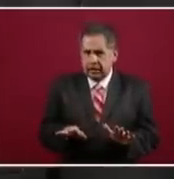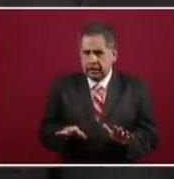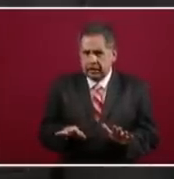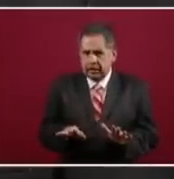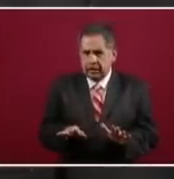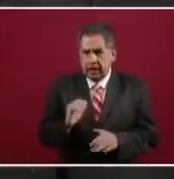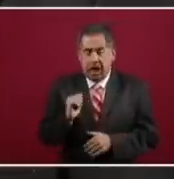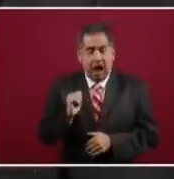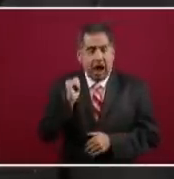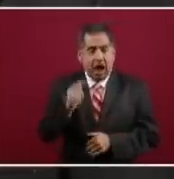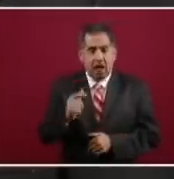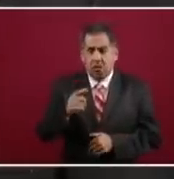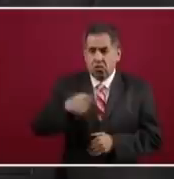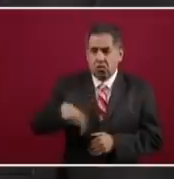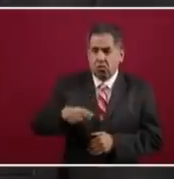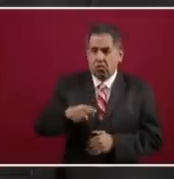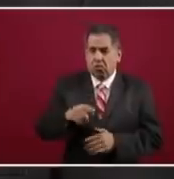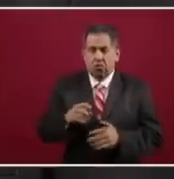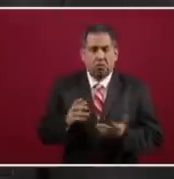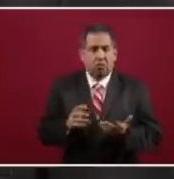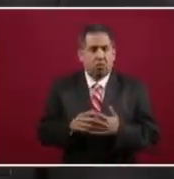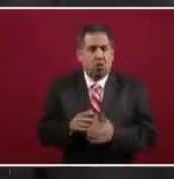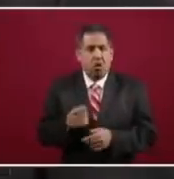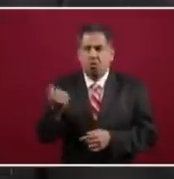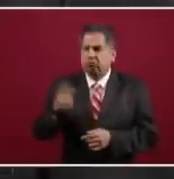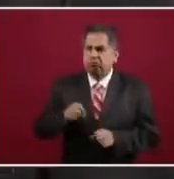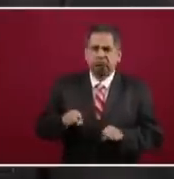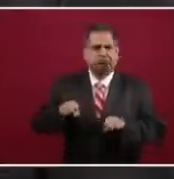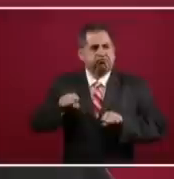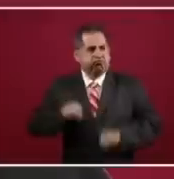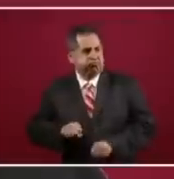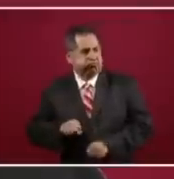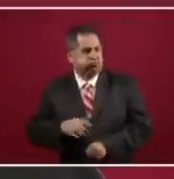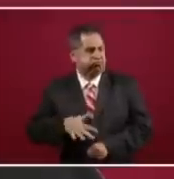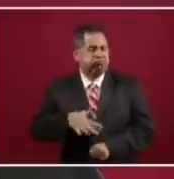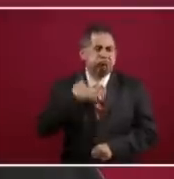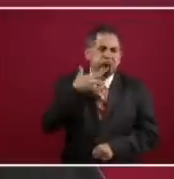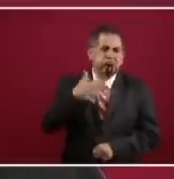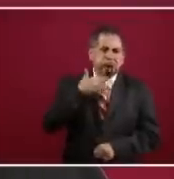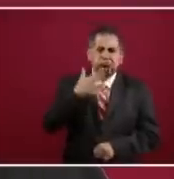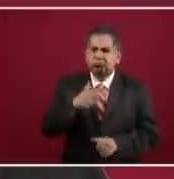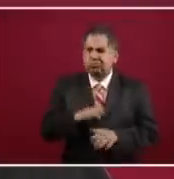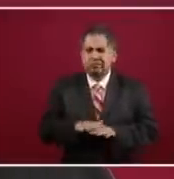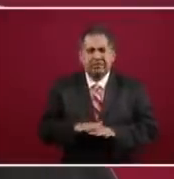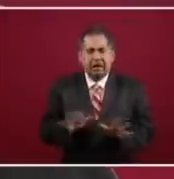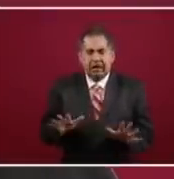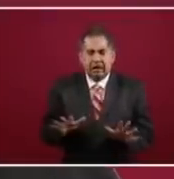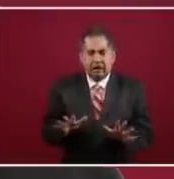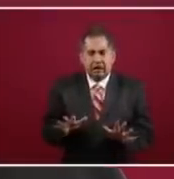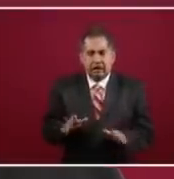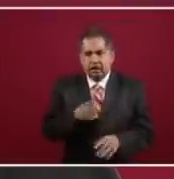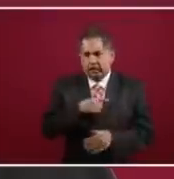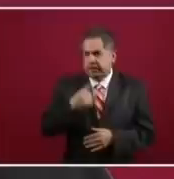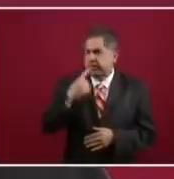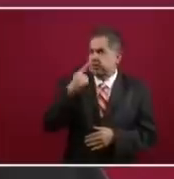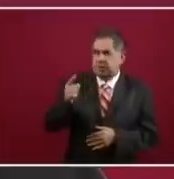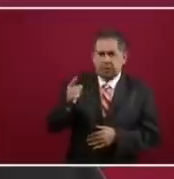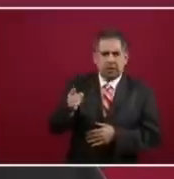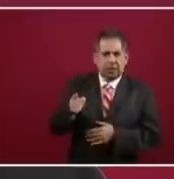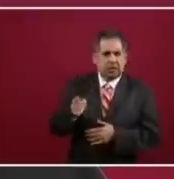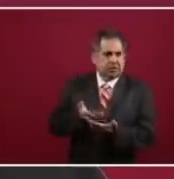y actos de autoritarismo de corrupción hay que presentar esas